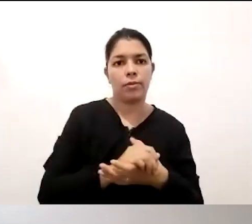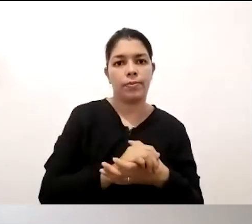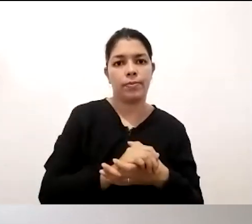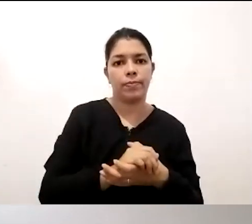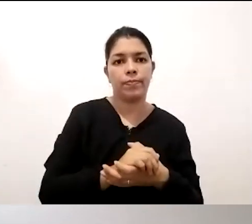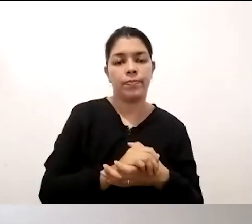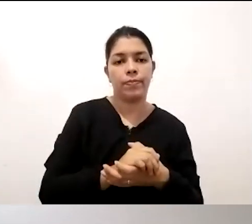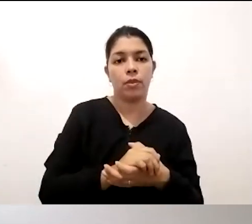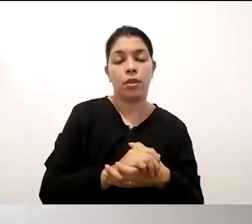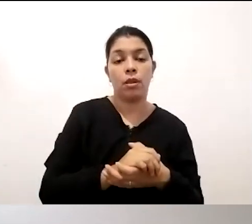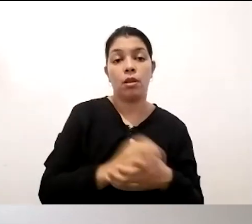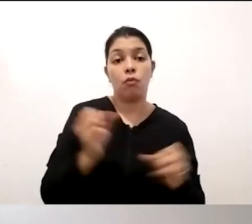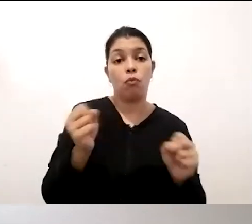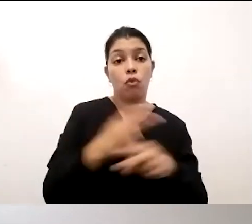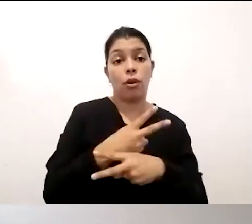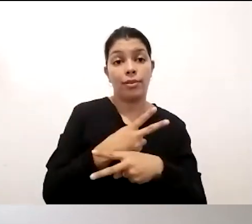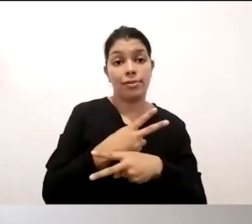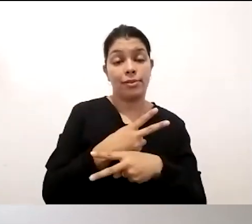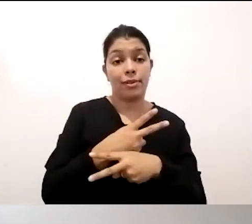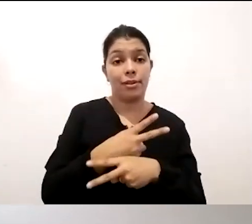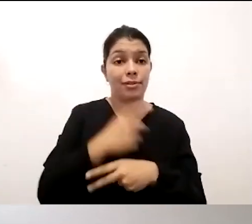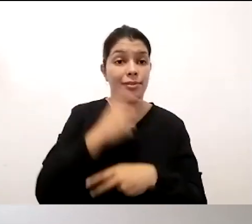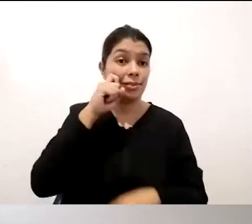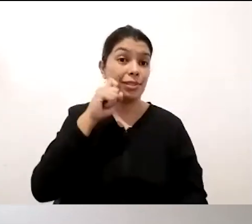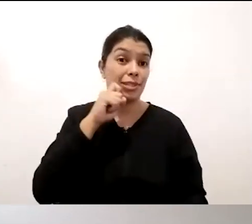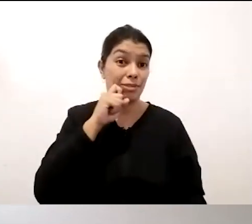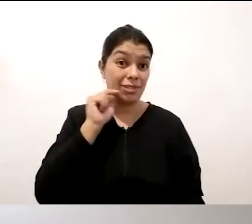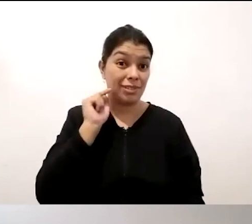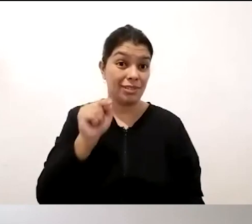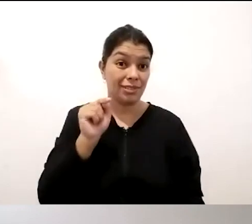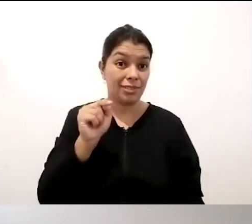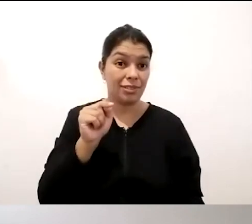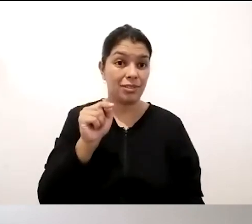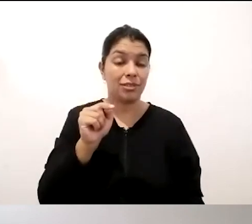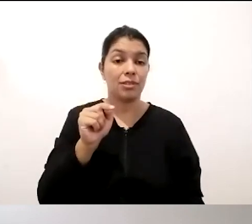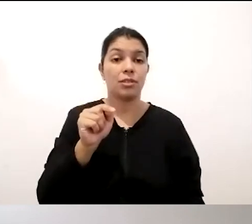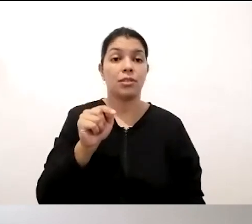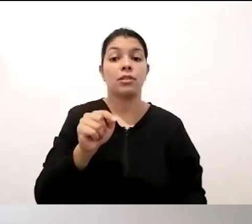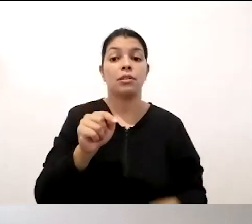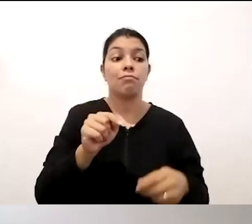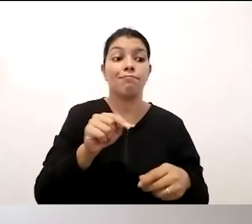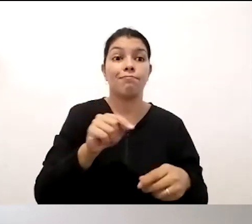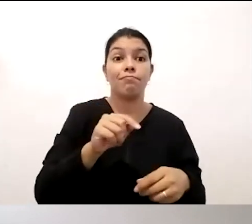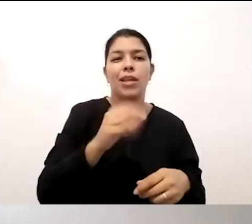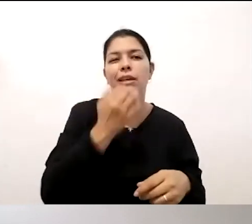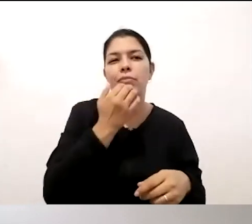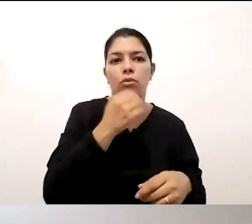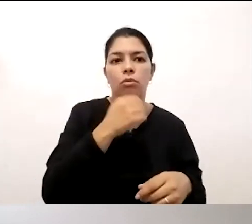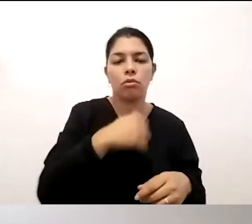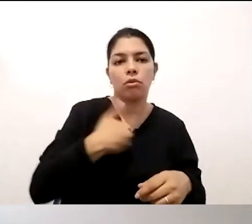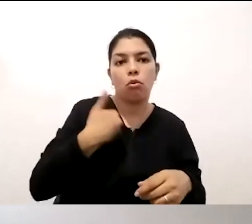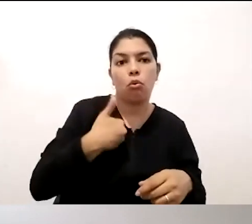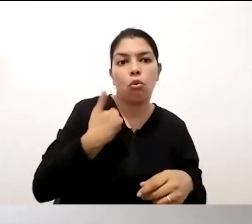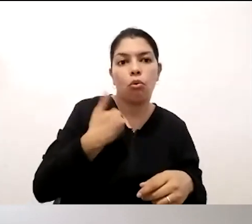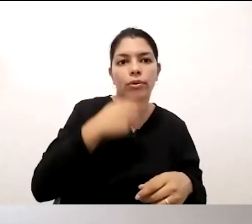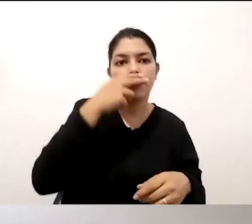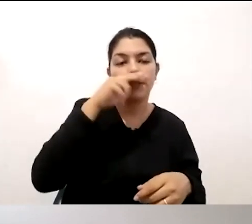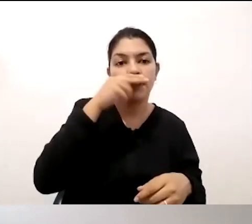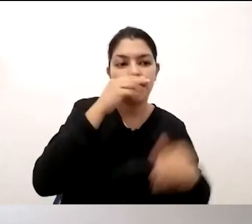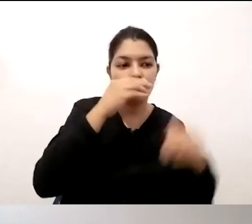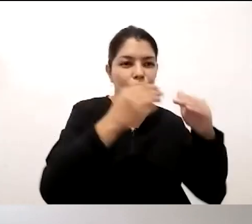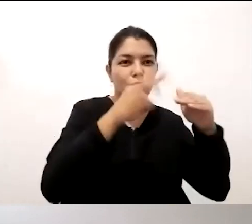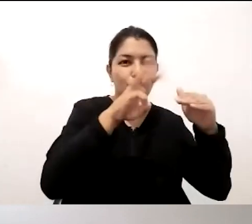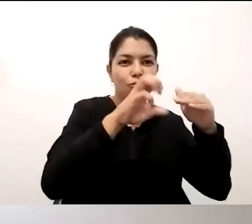violencia sexual puntualmente y de violencia a menores de edad, cualquier persona en nuestro